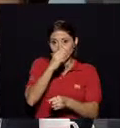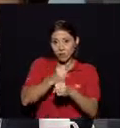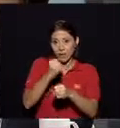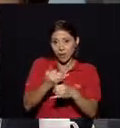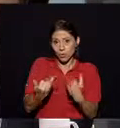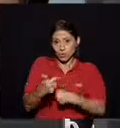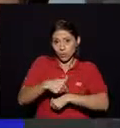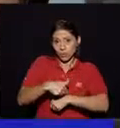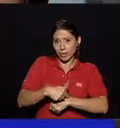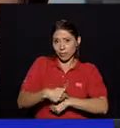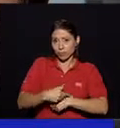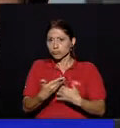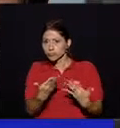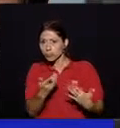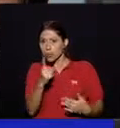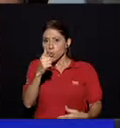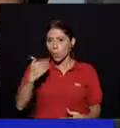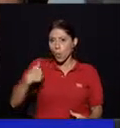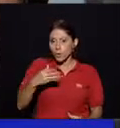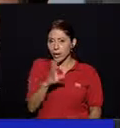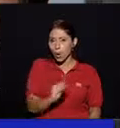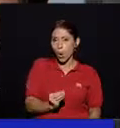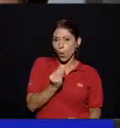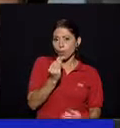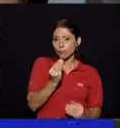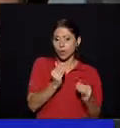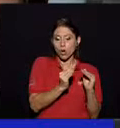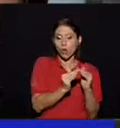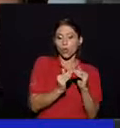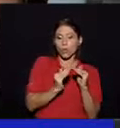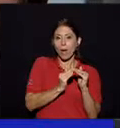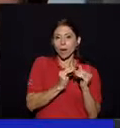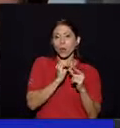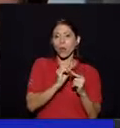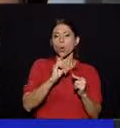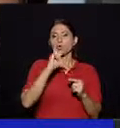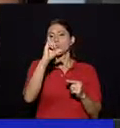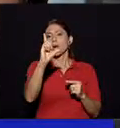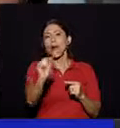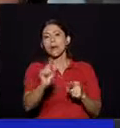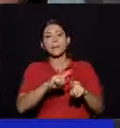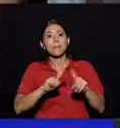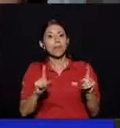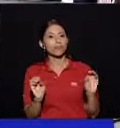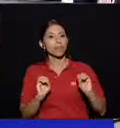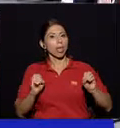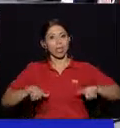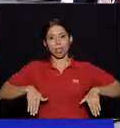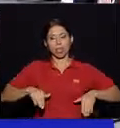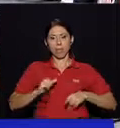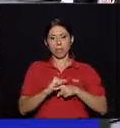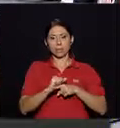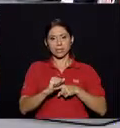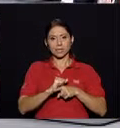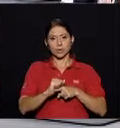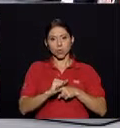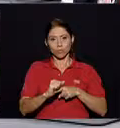momento, que es un hombre joven, sea rural, sea urbano, pero sin capacitación,